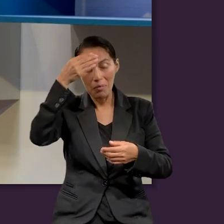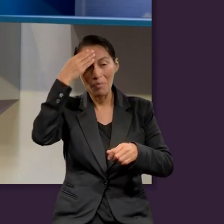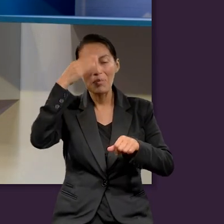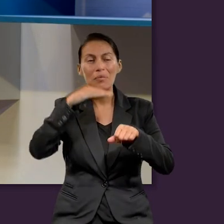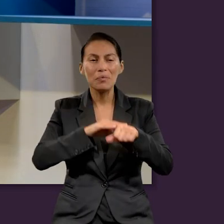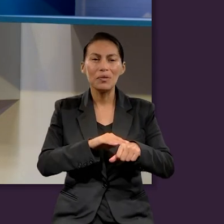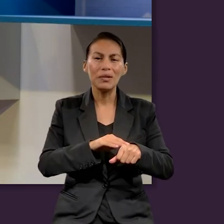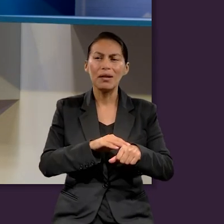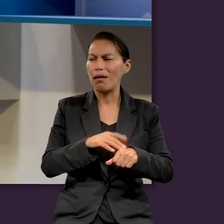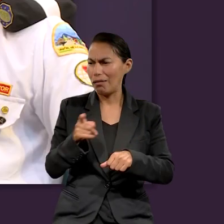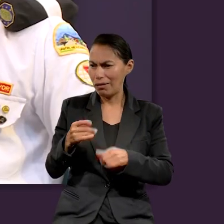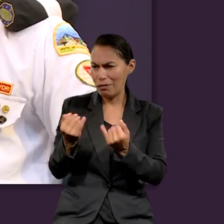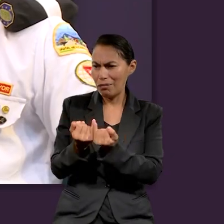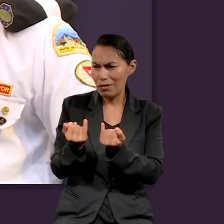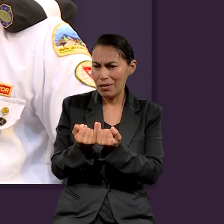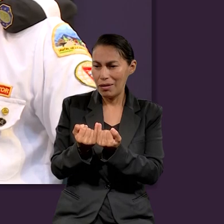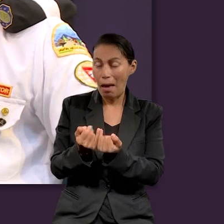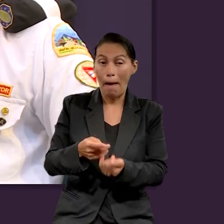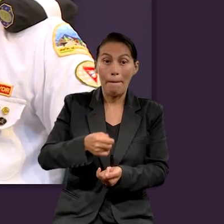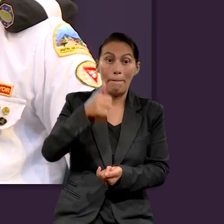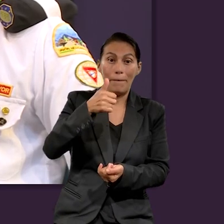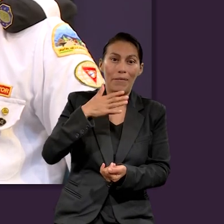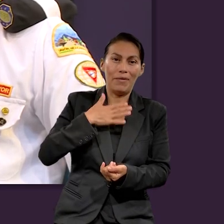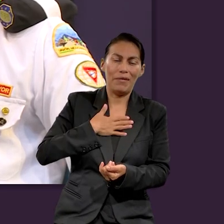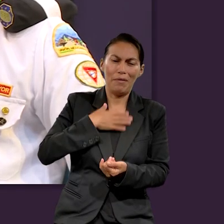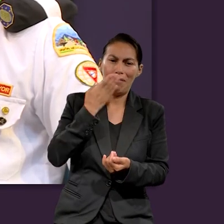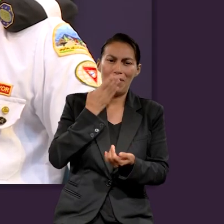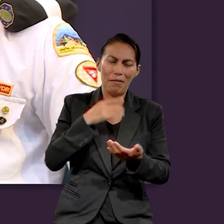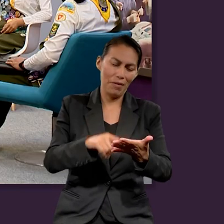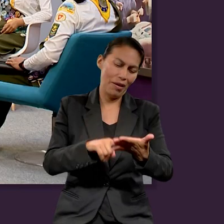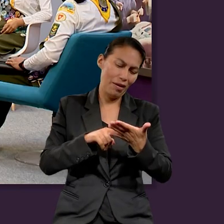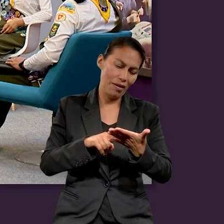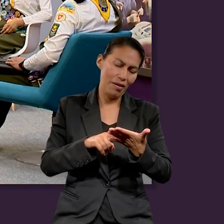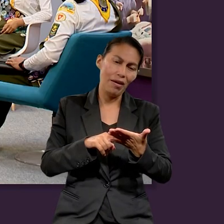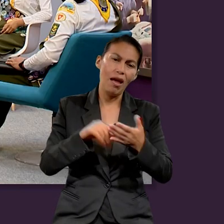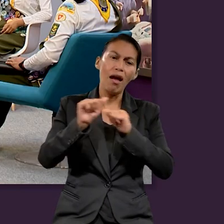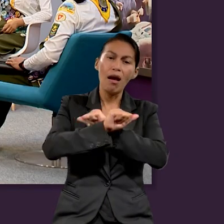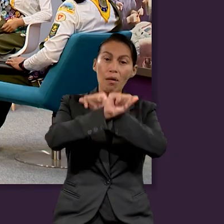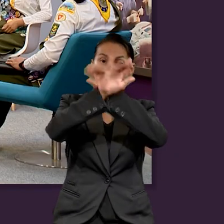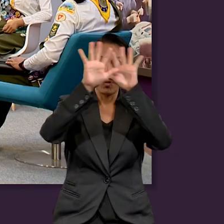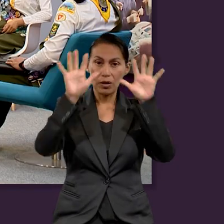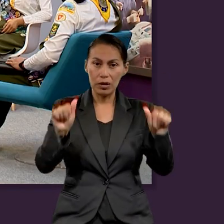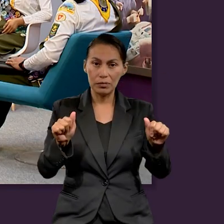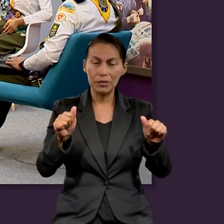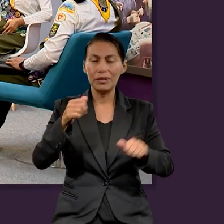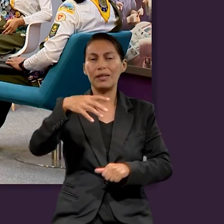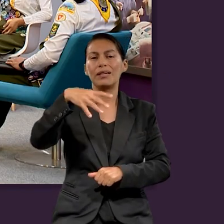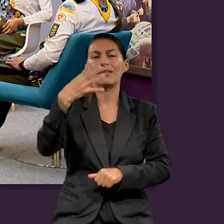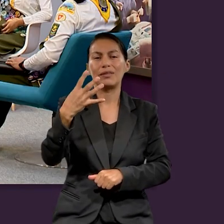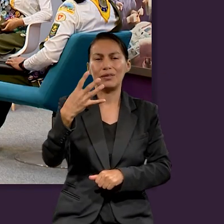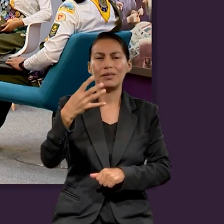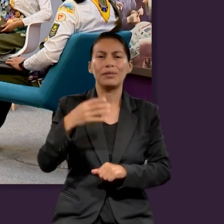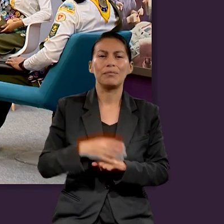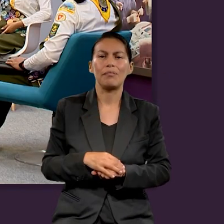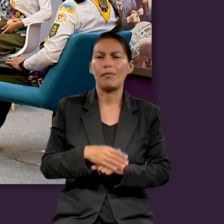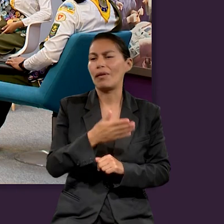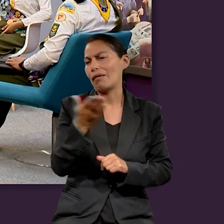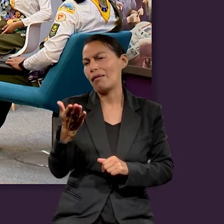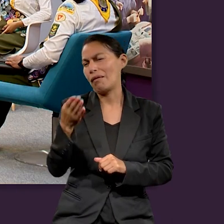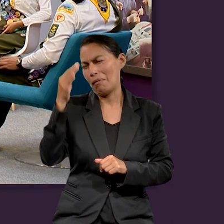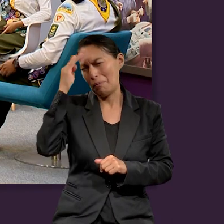Biblia uno uno de los pasajes que me pusieron a mí ya memorizar lo encontramos en apocalipsis 14